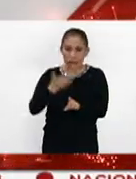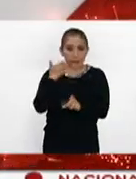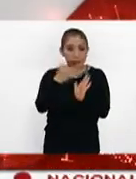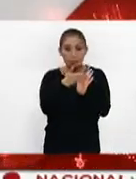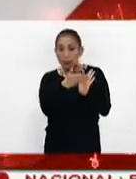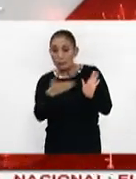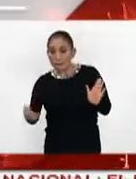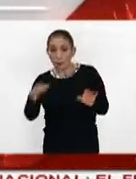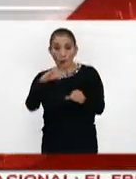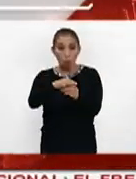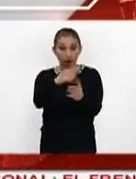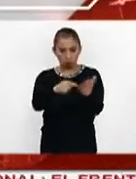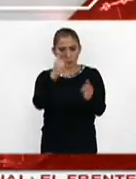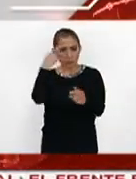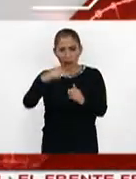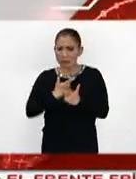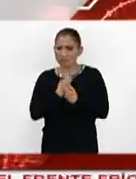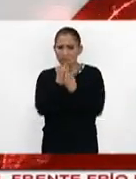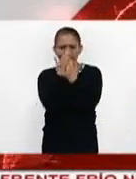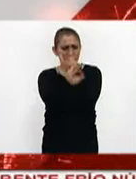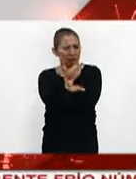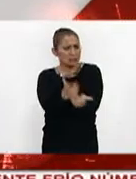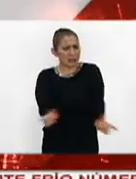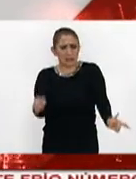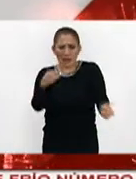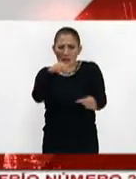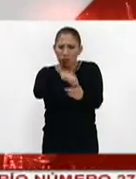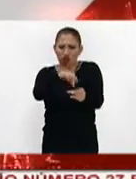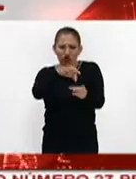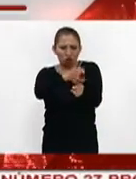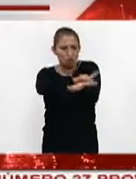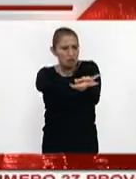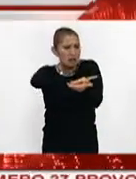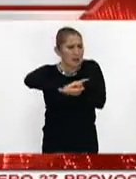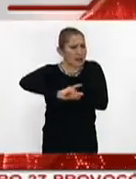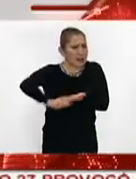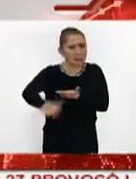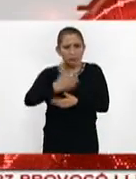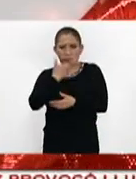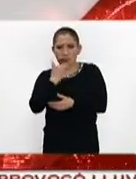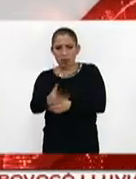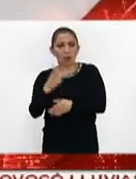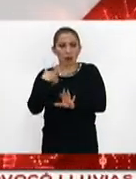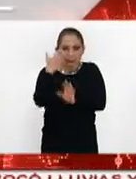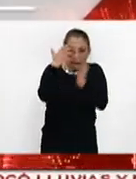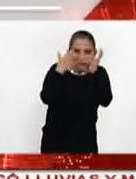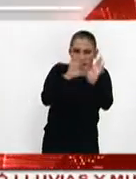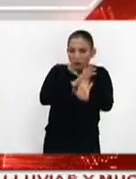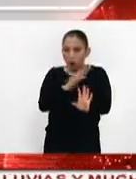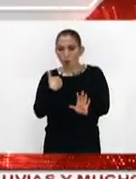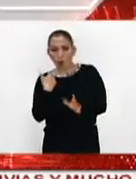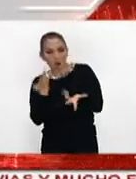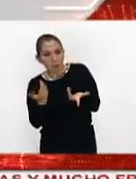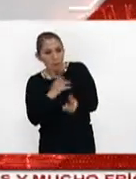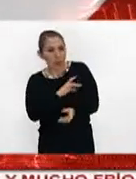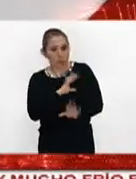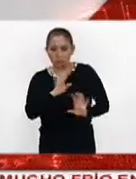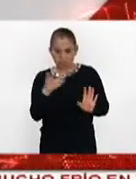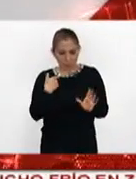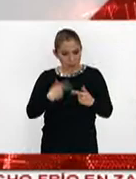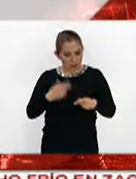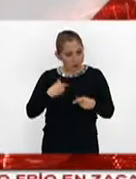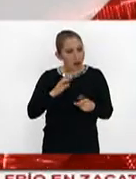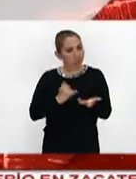jornada electoral para que se exprese el voto de manera transparente, clara, sin inhibiciones, y que los mexicanos